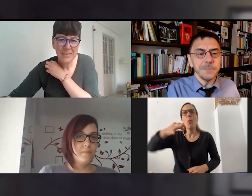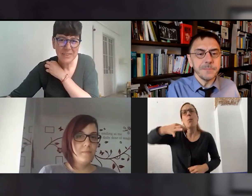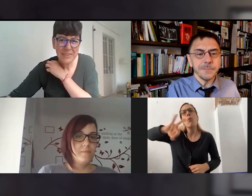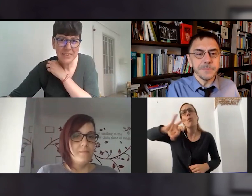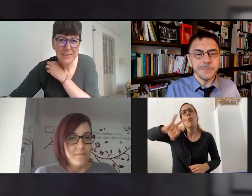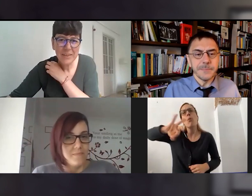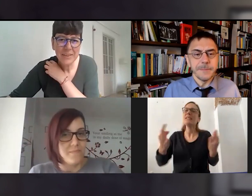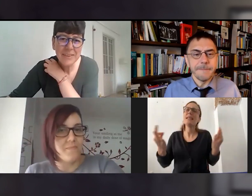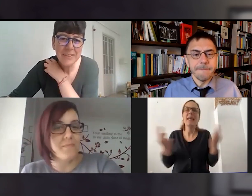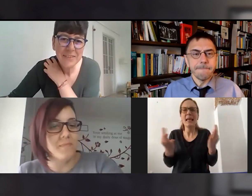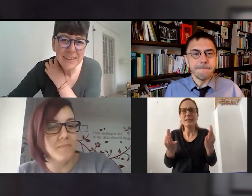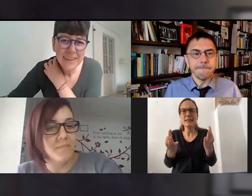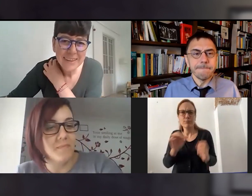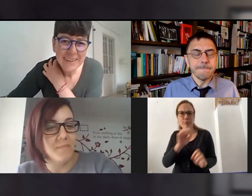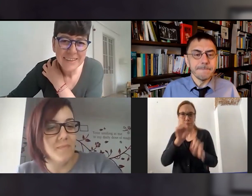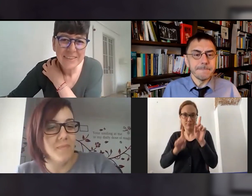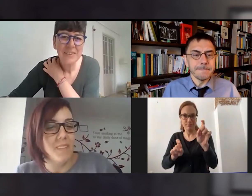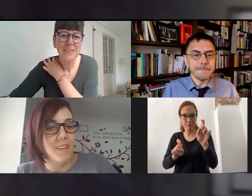Conchi.